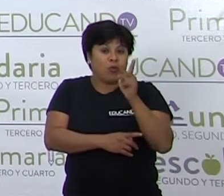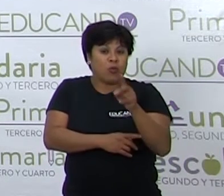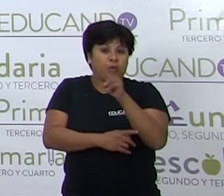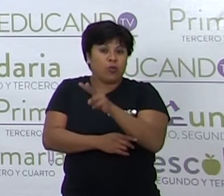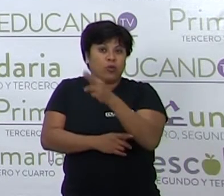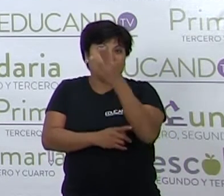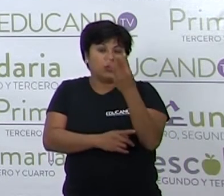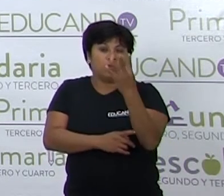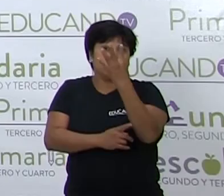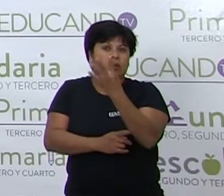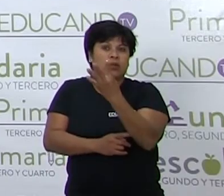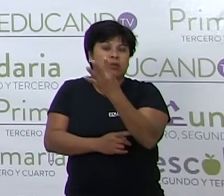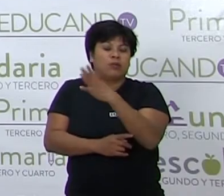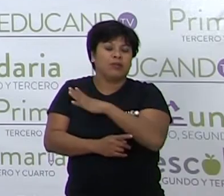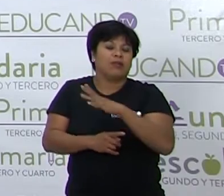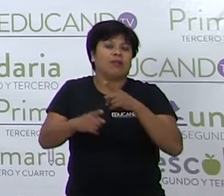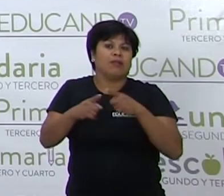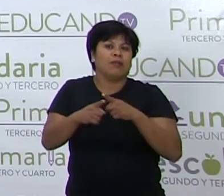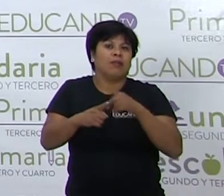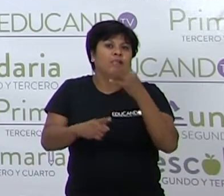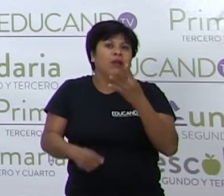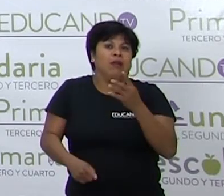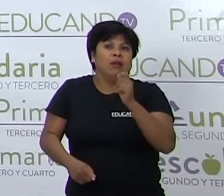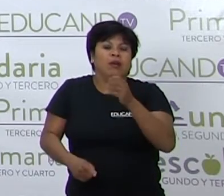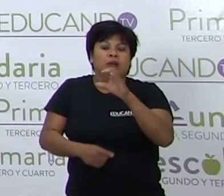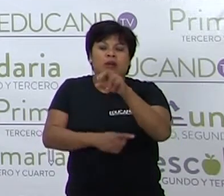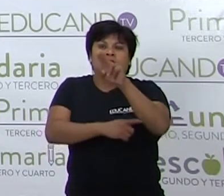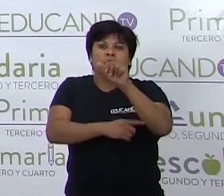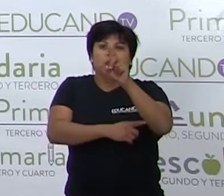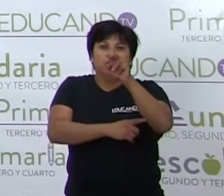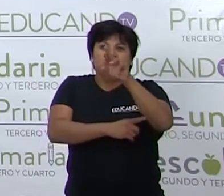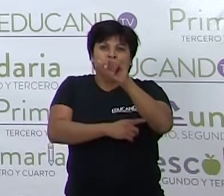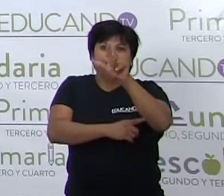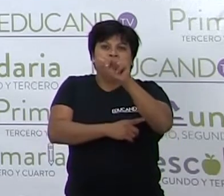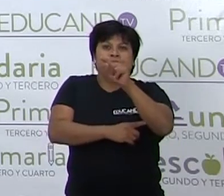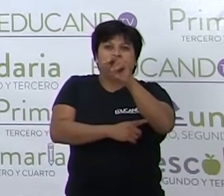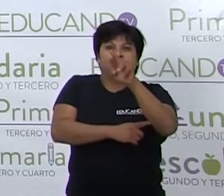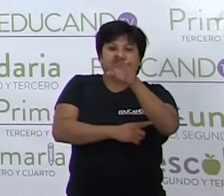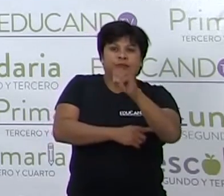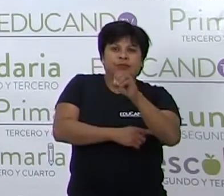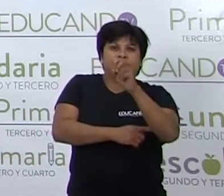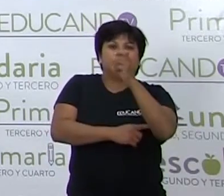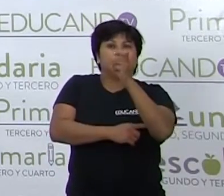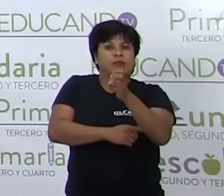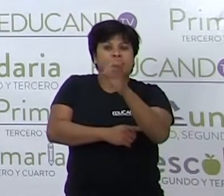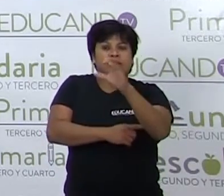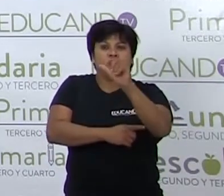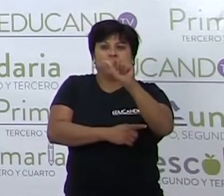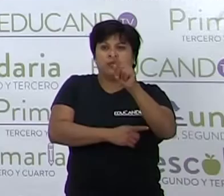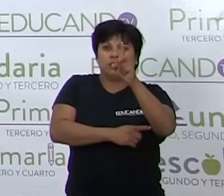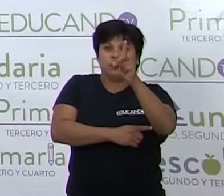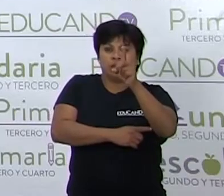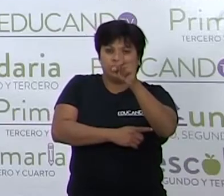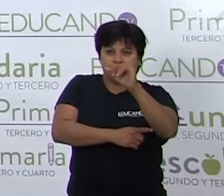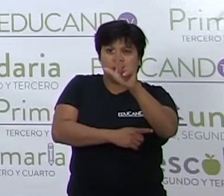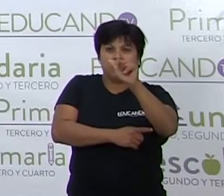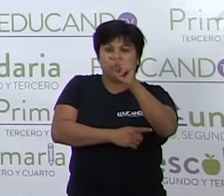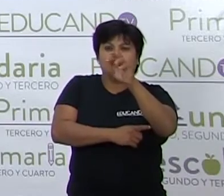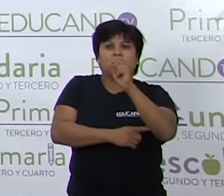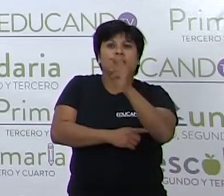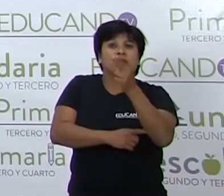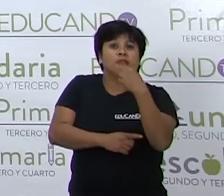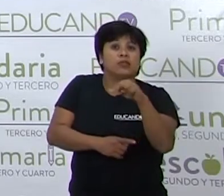2 3 4 lados por lo tanto es un cuadrilátero y si ese cuadrilátero tiene un nombre y se